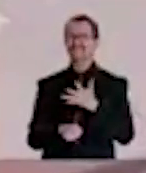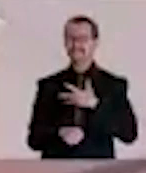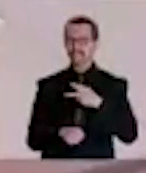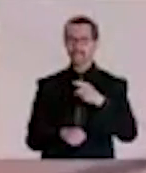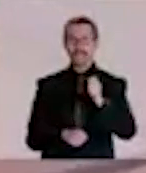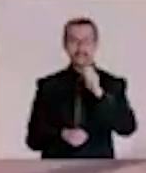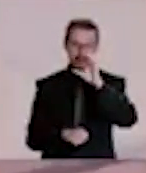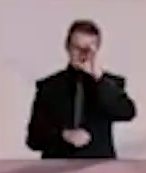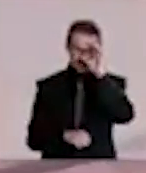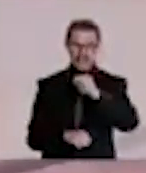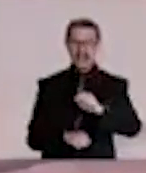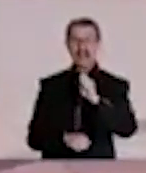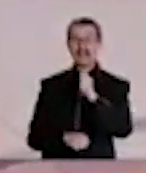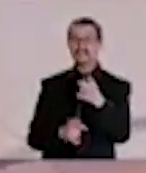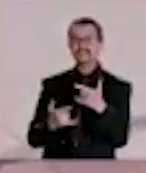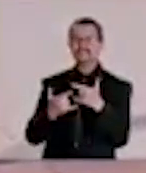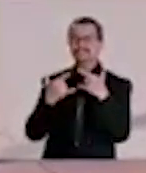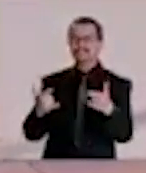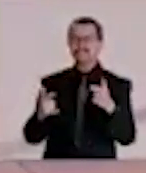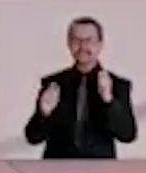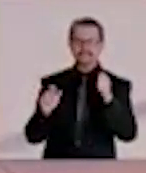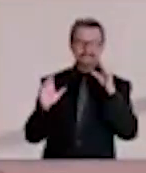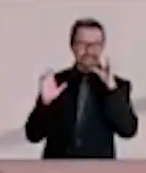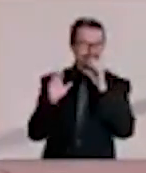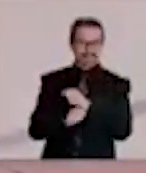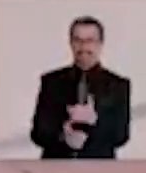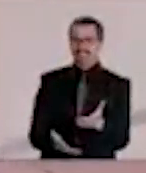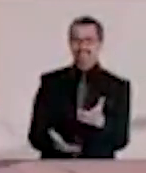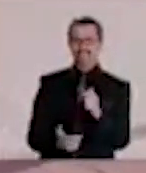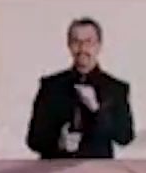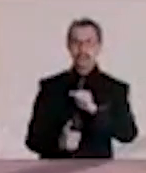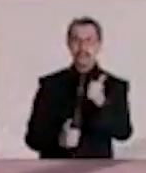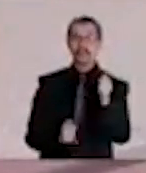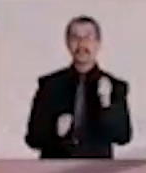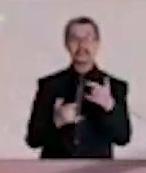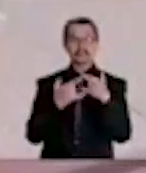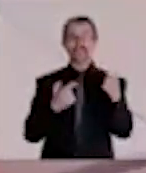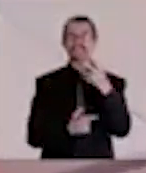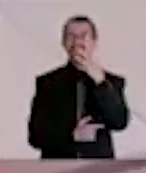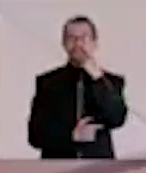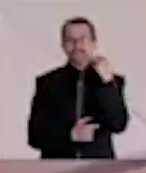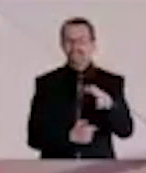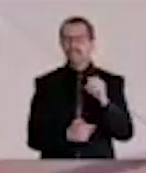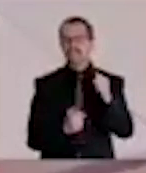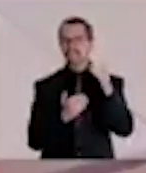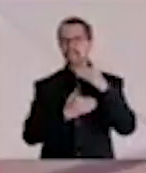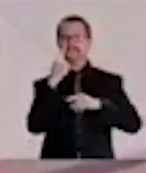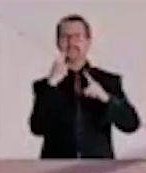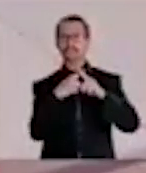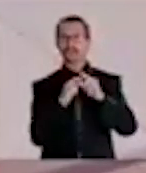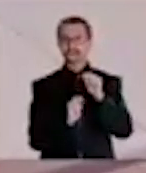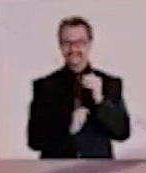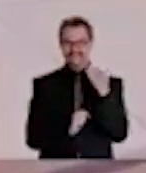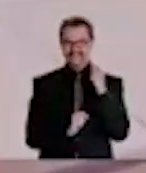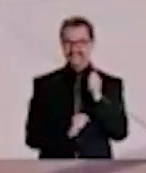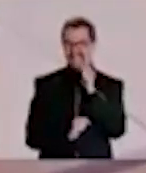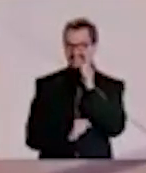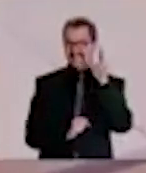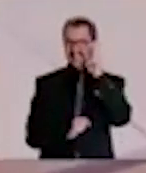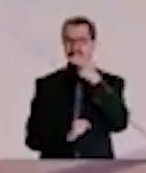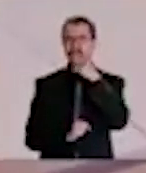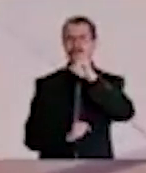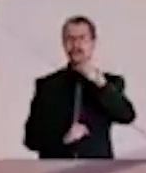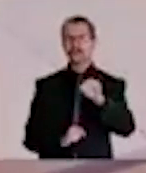éxito de triunfo estuve antier con jose hernandez de niño le ayudaba a su papá en la pizca en el campo